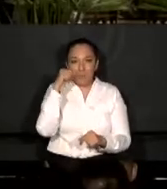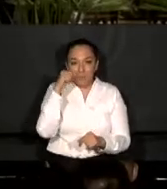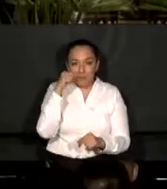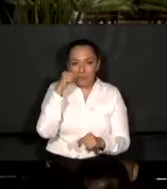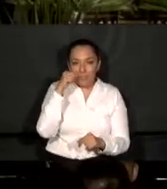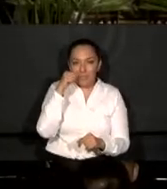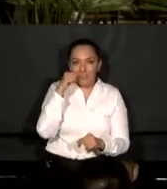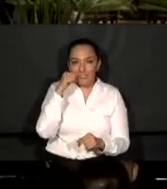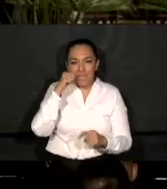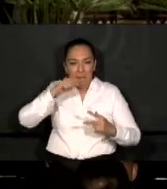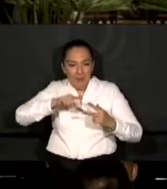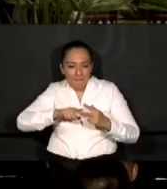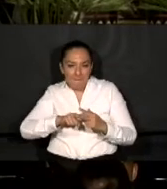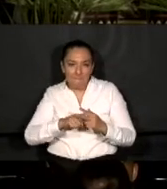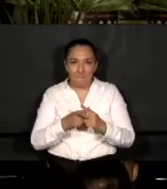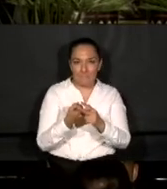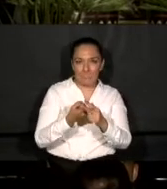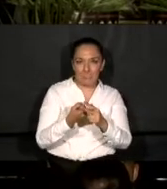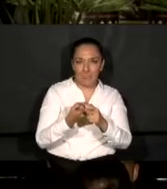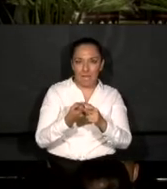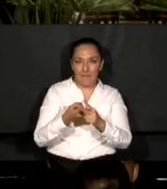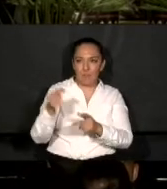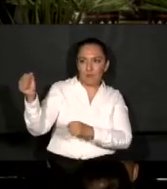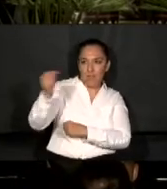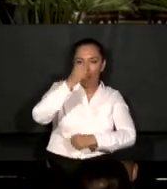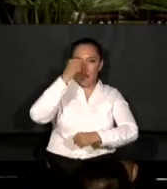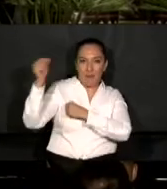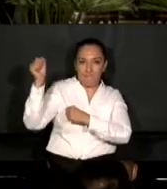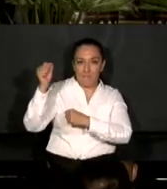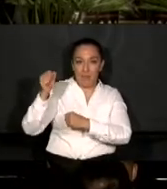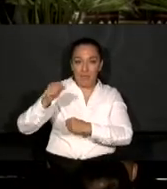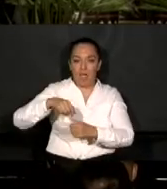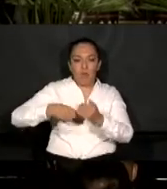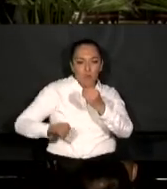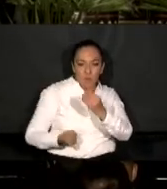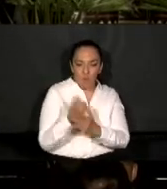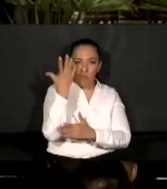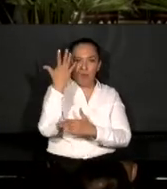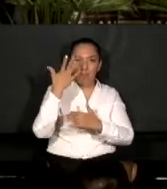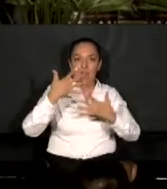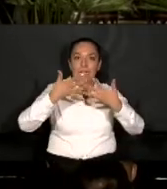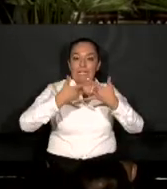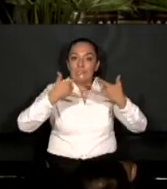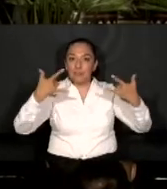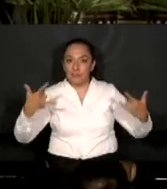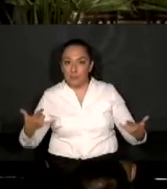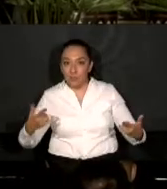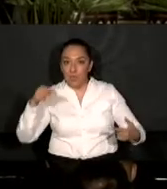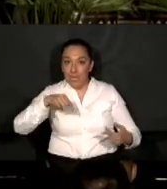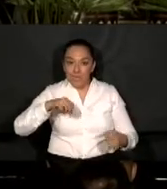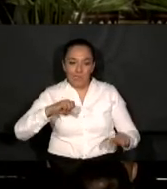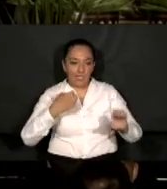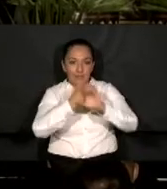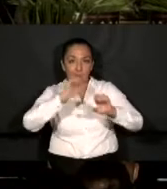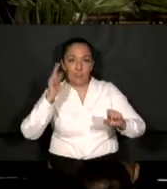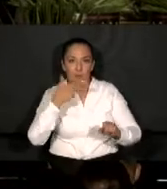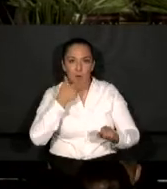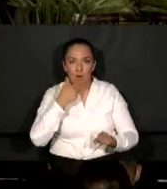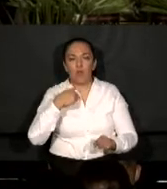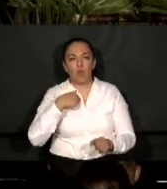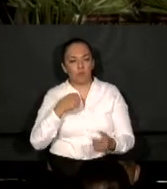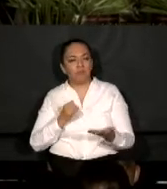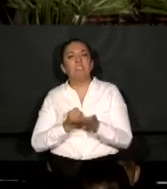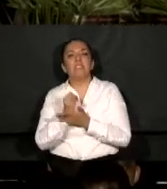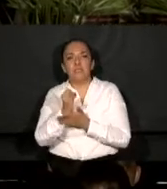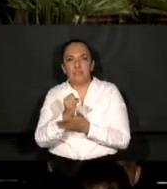Juárez, empezamos una nueva historia de Chihuahua. Decidí tomar protesta como gobernadora en esta frontera porque